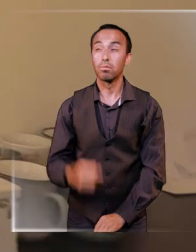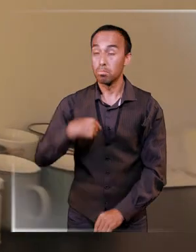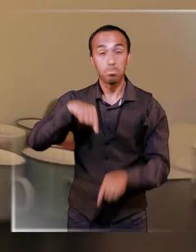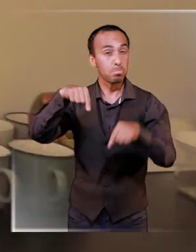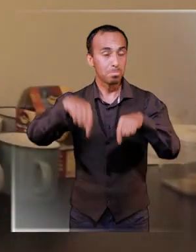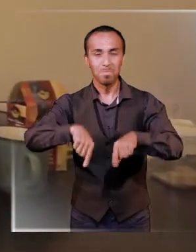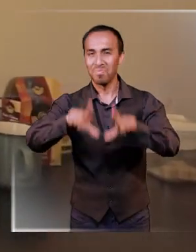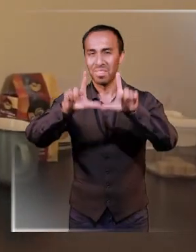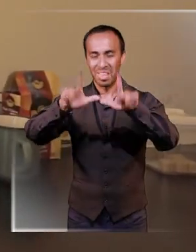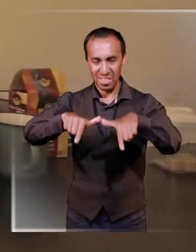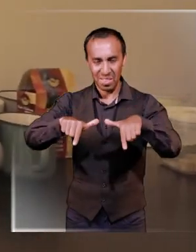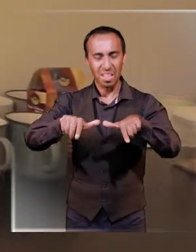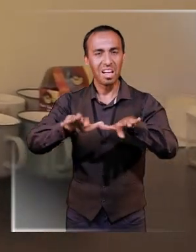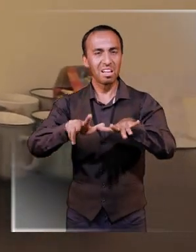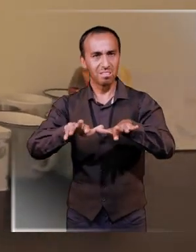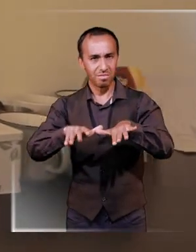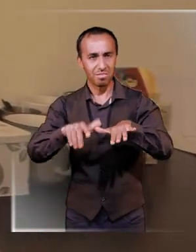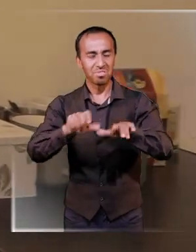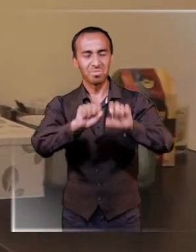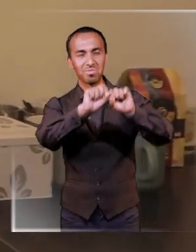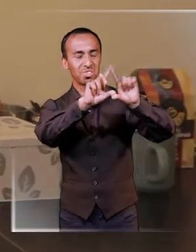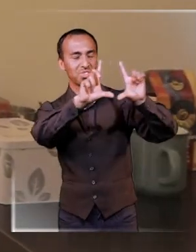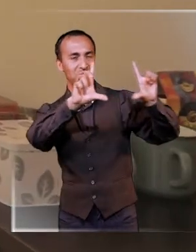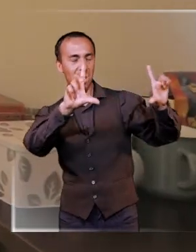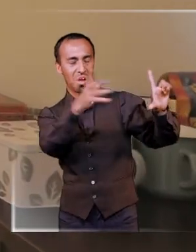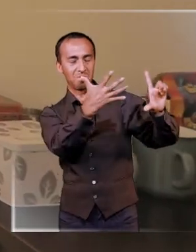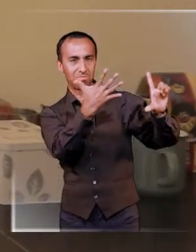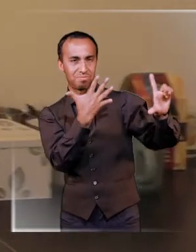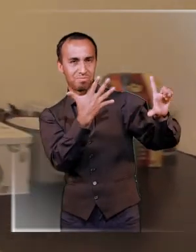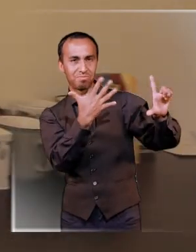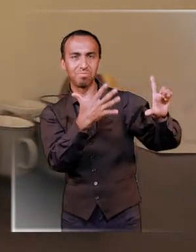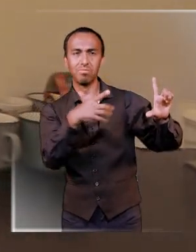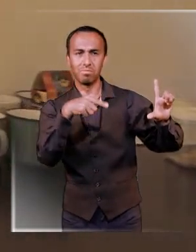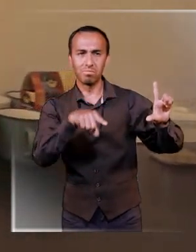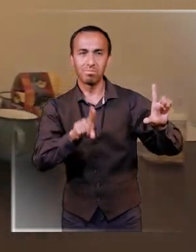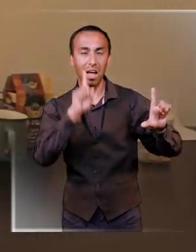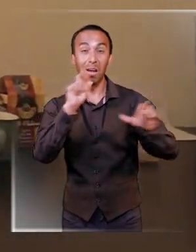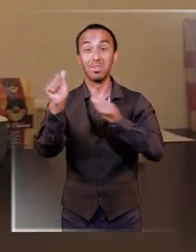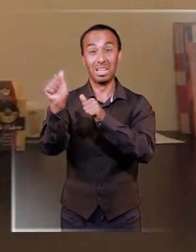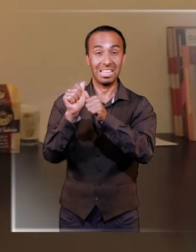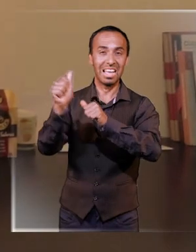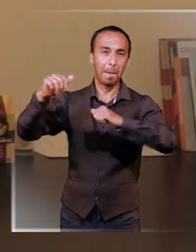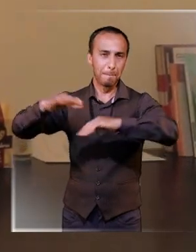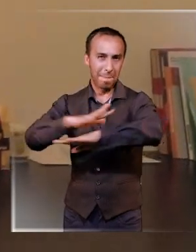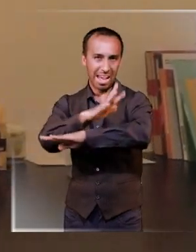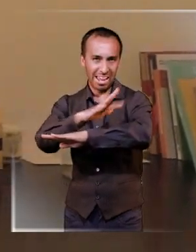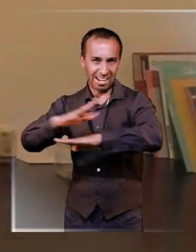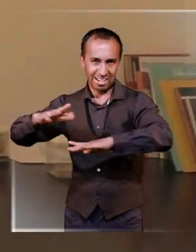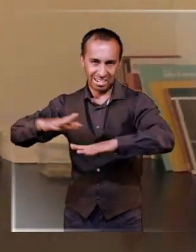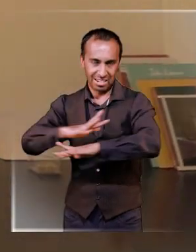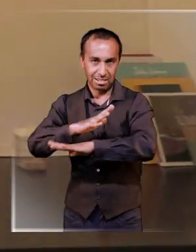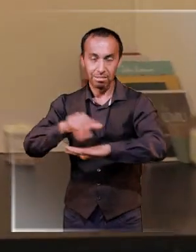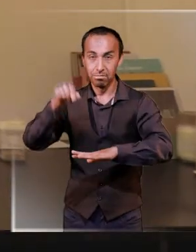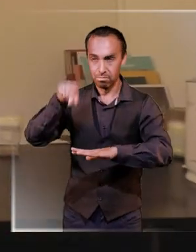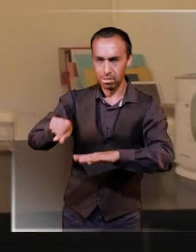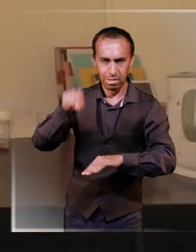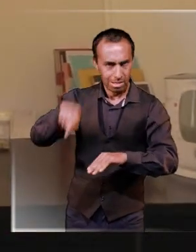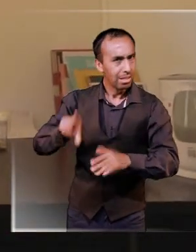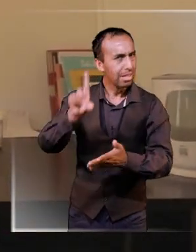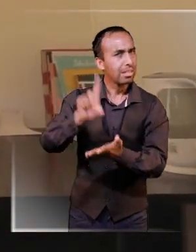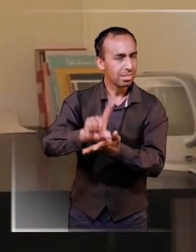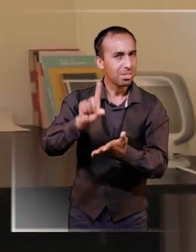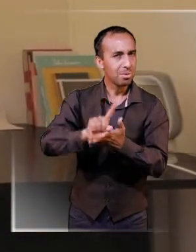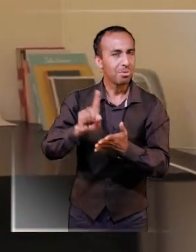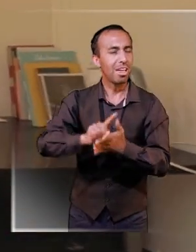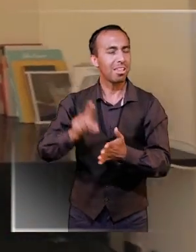Mira nuestra oficina, la oficina de Siete Soles y de Puerto Visual. Estamos cerquita del mar. Y